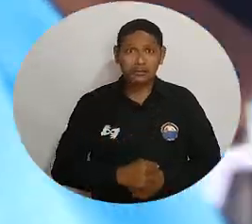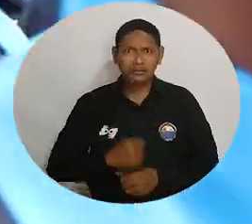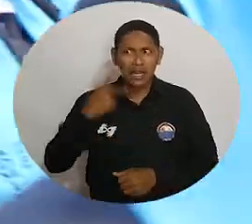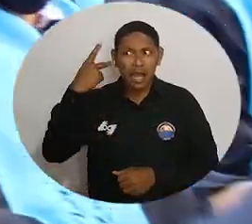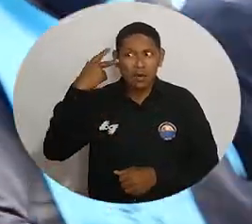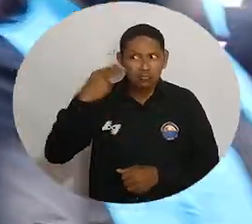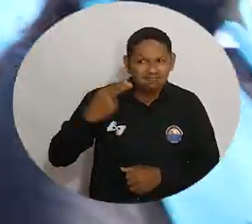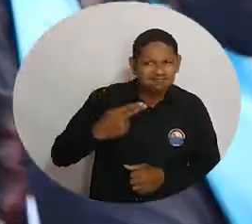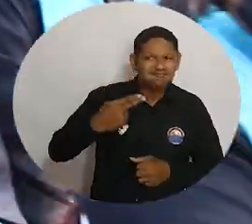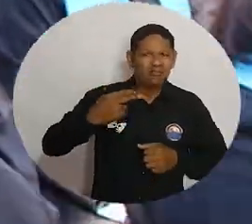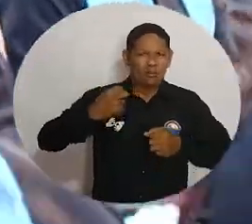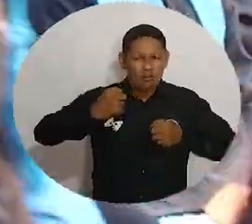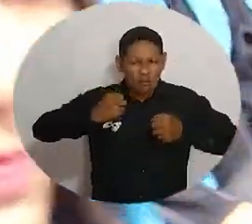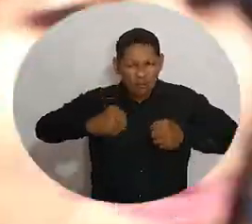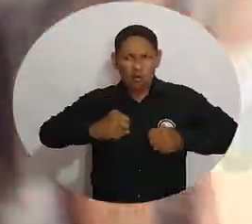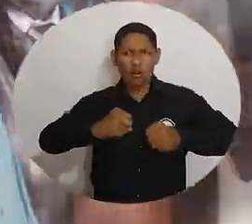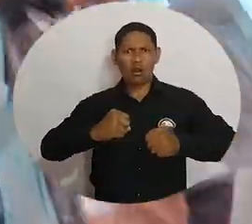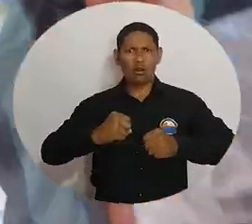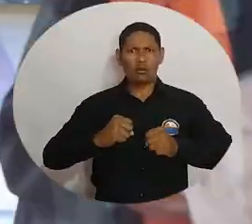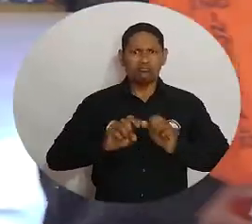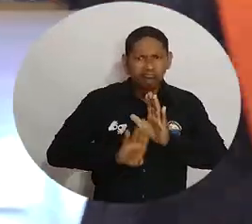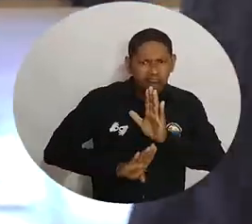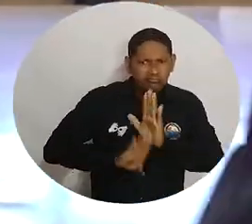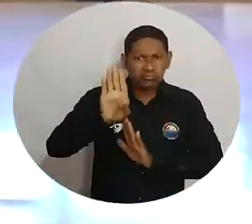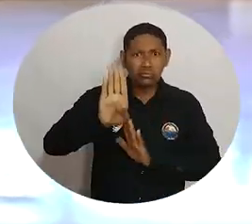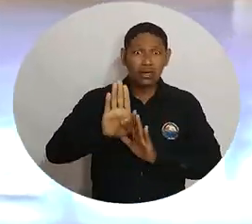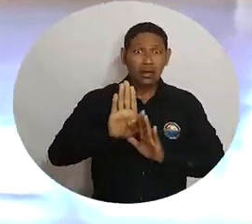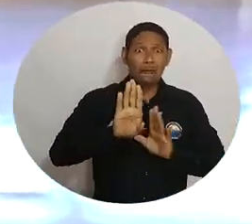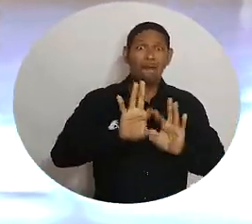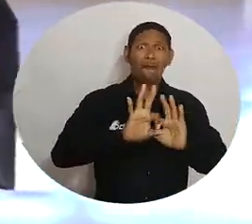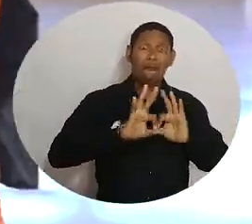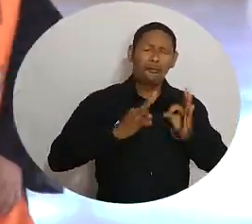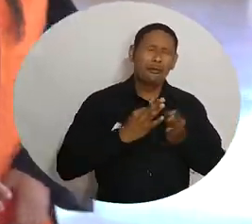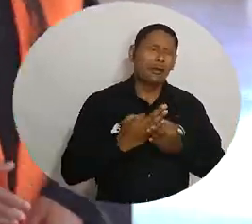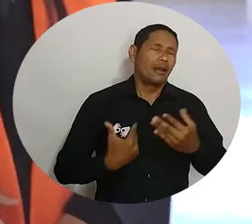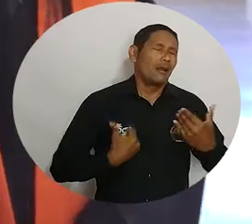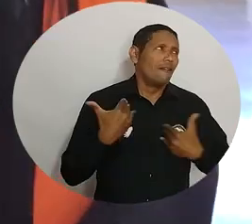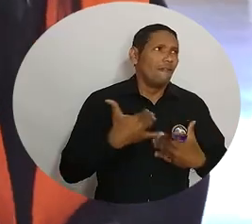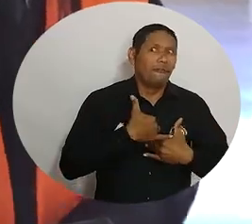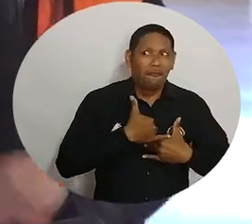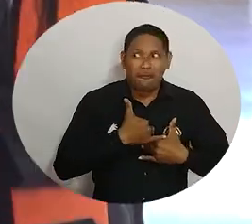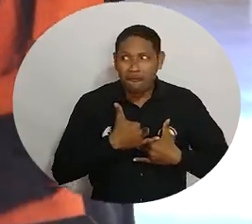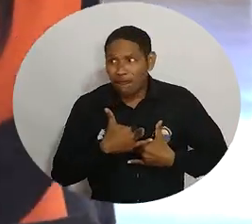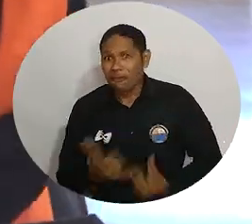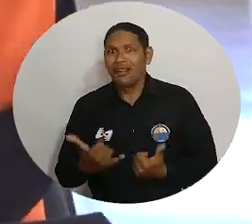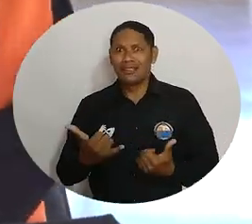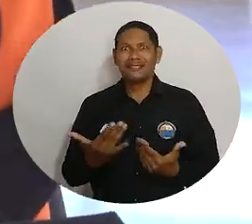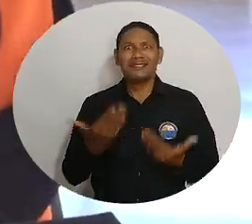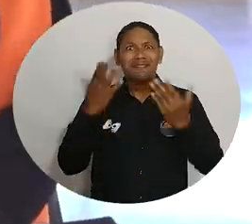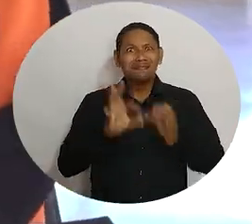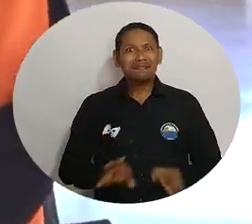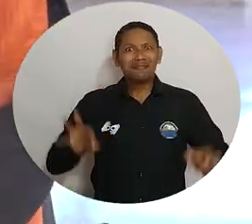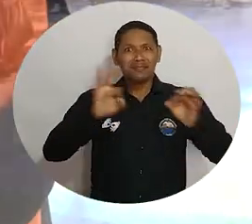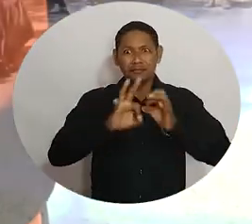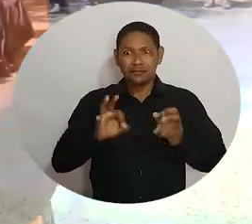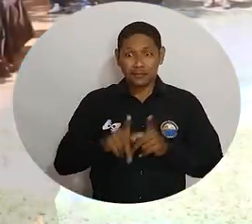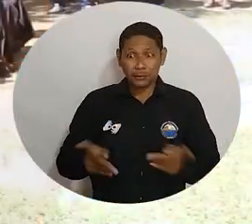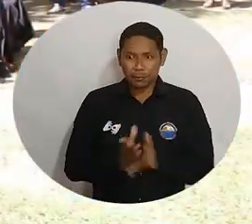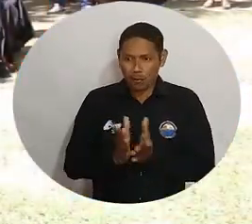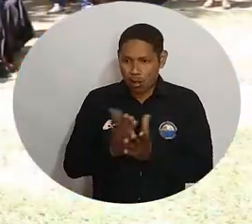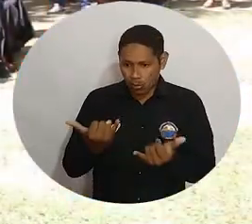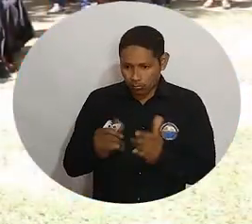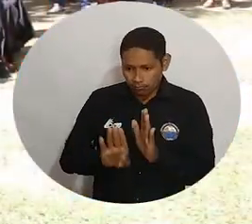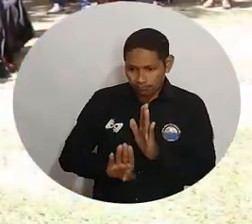ejercer. Historias de esfuerzo y superación, emoción desbordada y familiares orgullosos fueron los componentes de esta fecha en que los